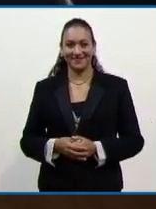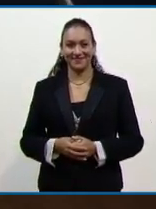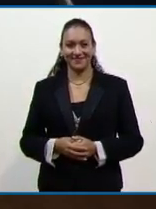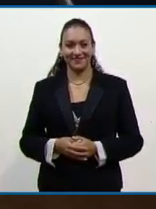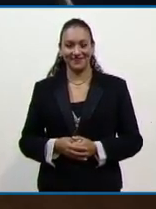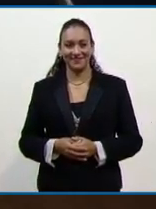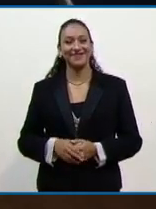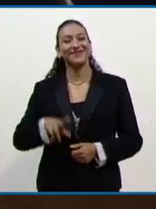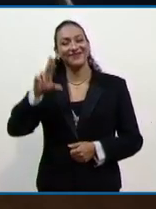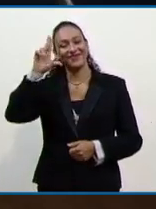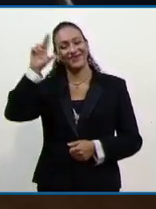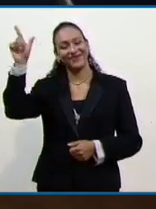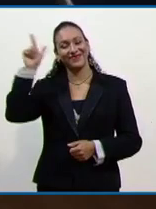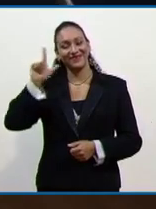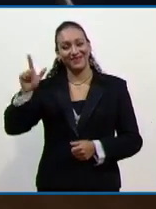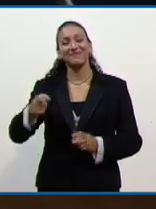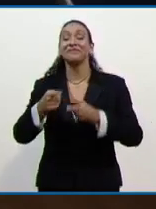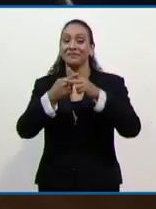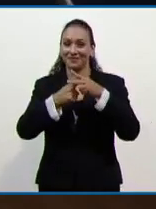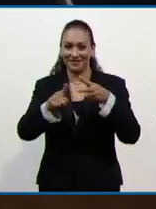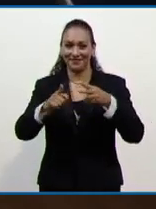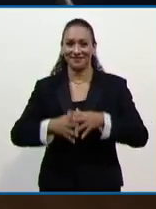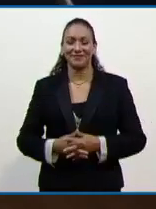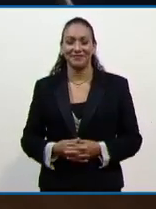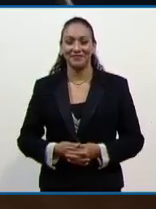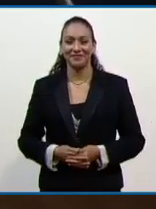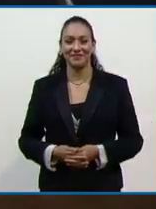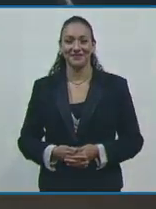Hola, Eusiris. Y es así como iniciamos.